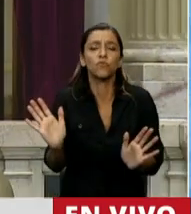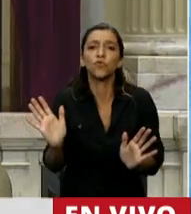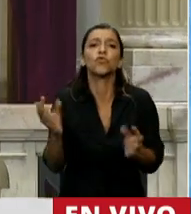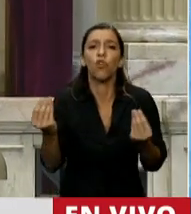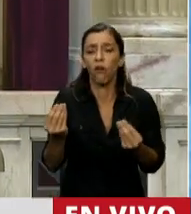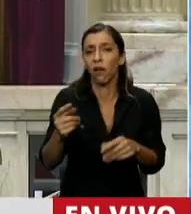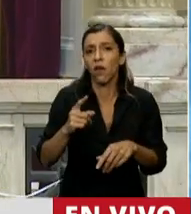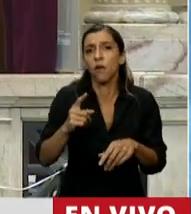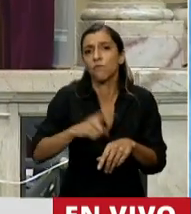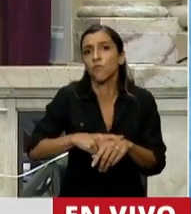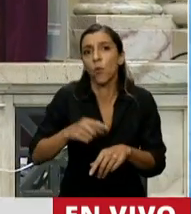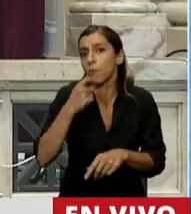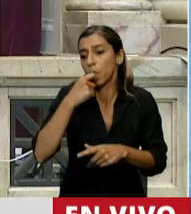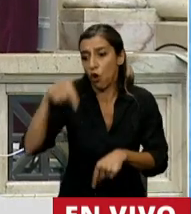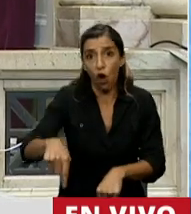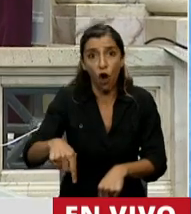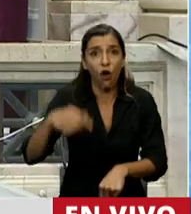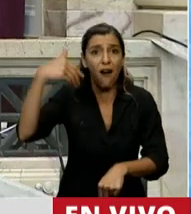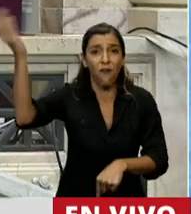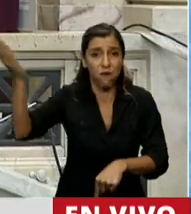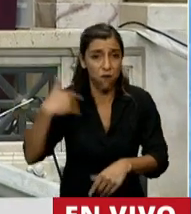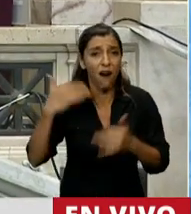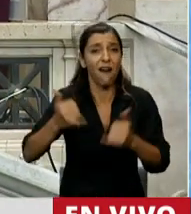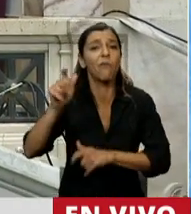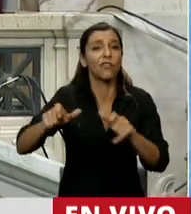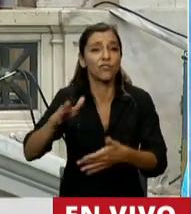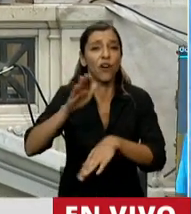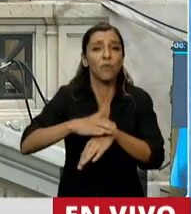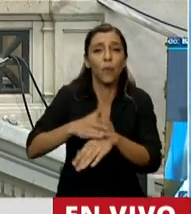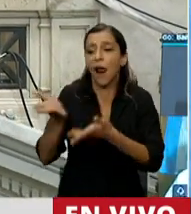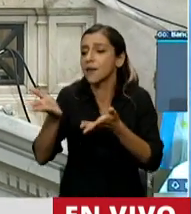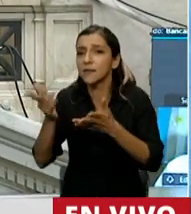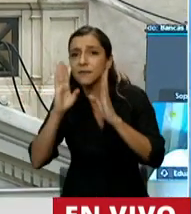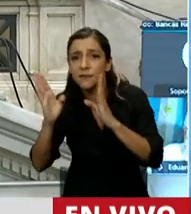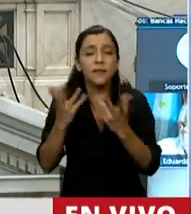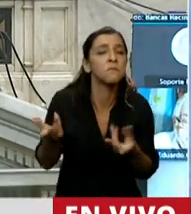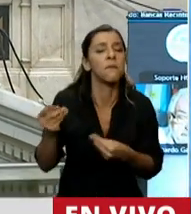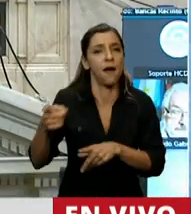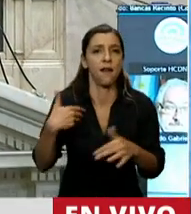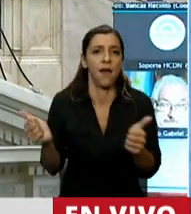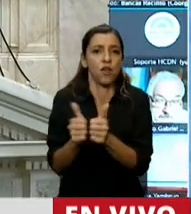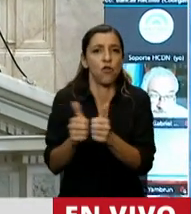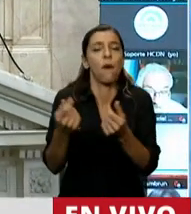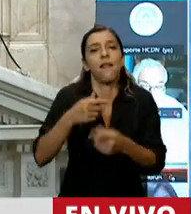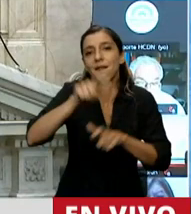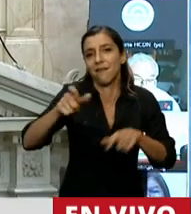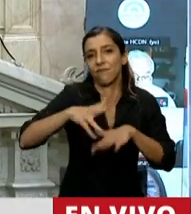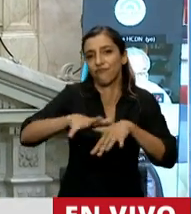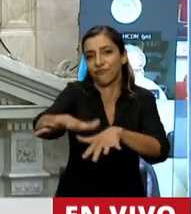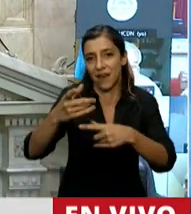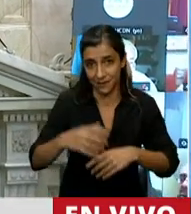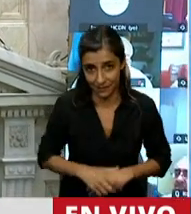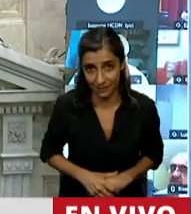esencial que en el día de hoy están ahí afuera con el calor, con el tiempo, acompañando para ese respeto. Espero